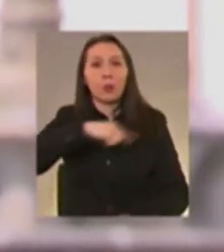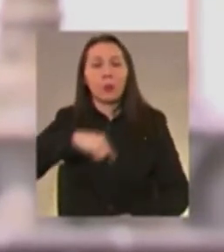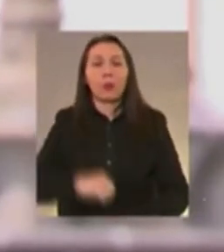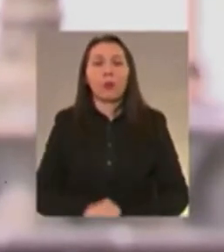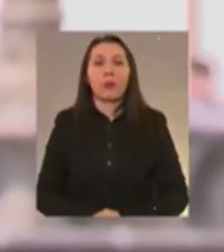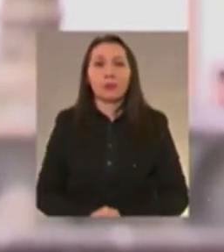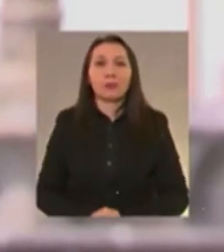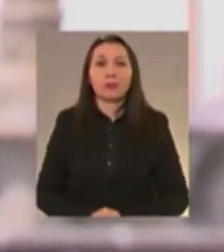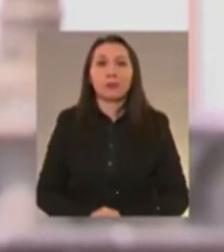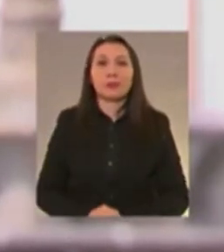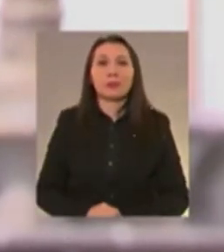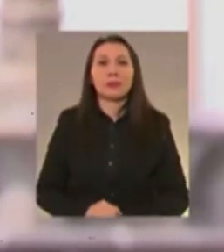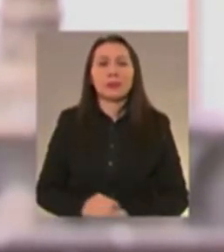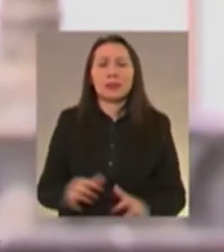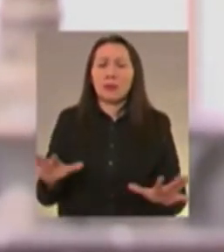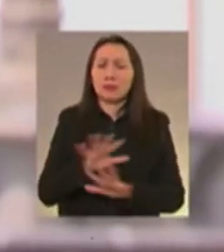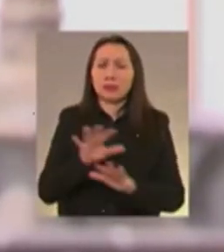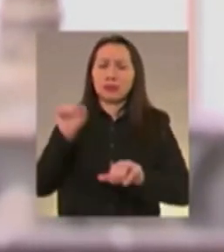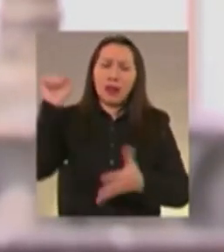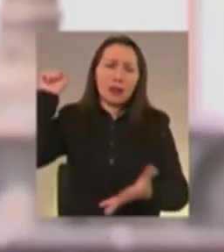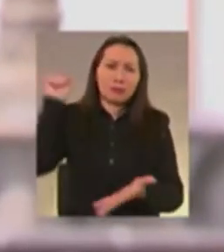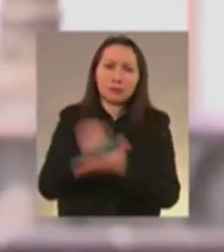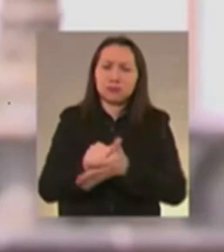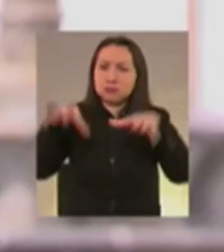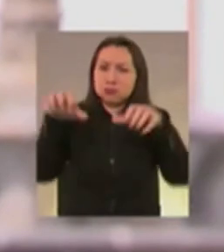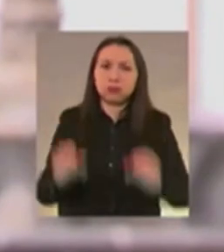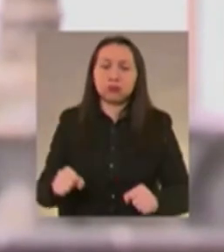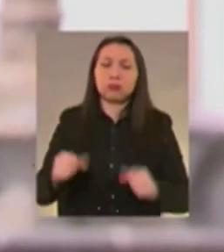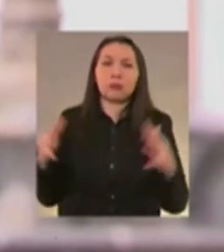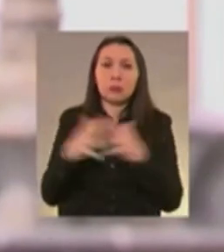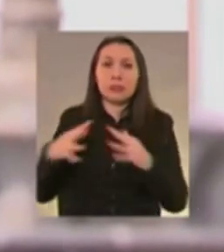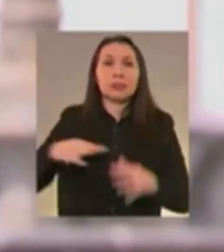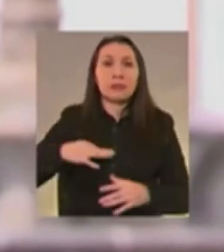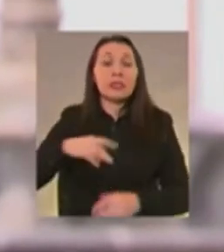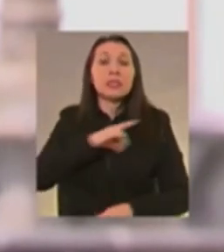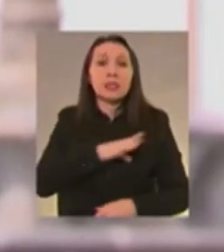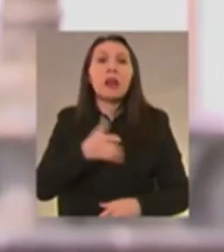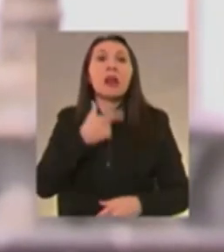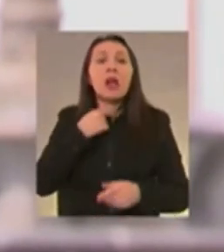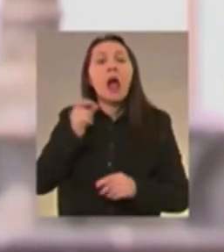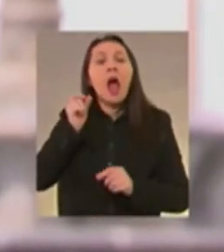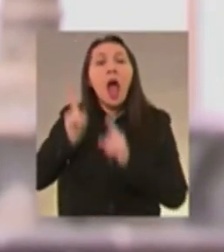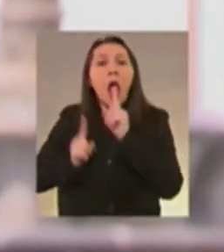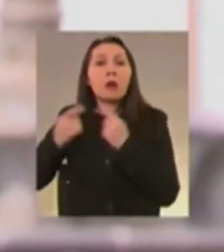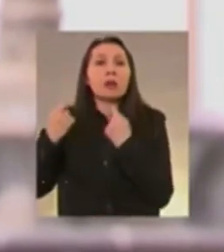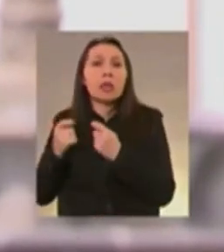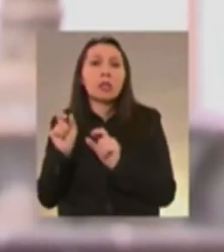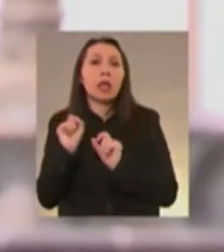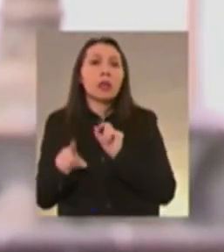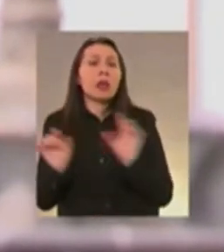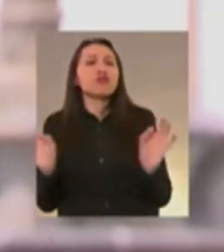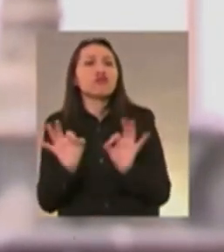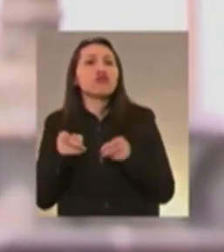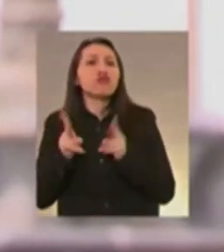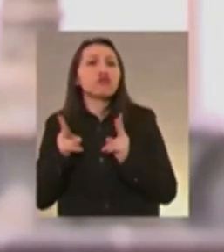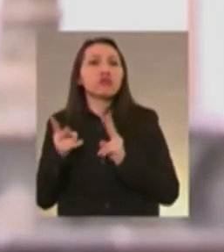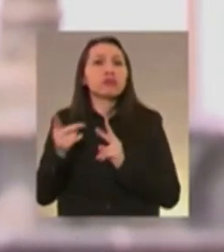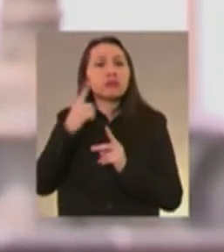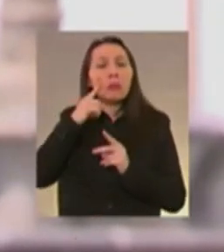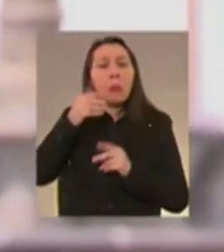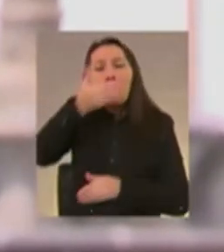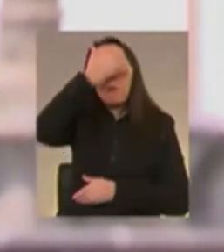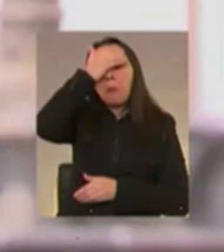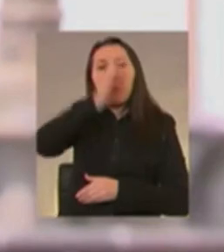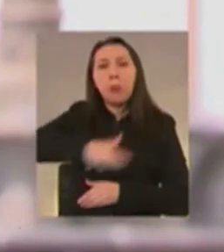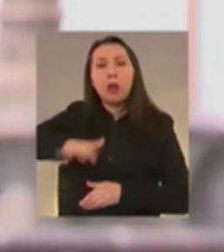Este cruento golpe militar y civil de Chile ha intentado ser justificado por sectores que cerraron los ojos